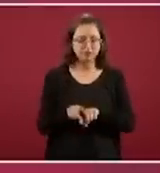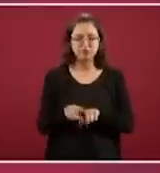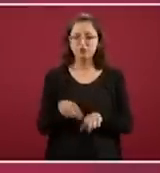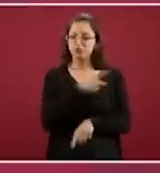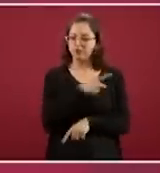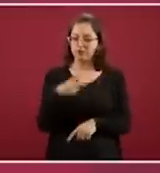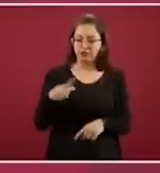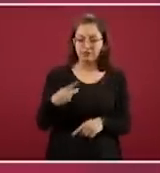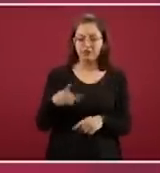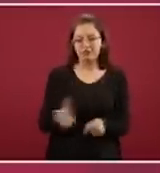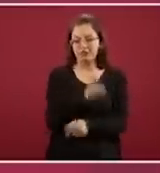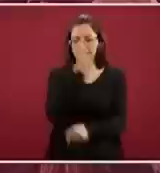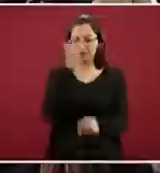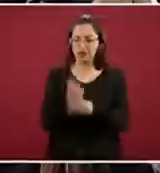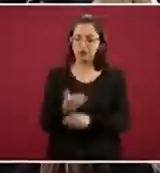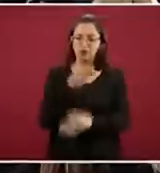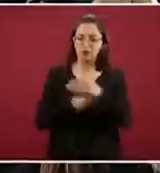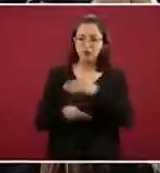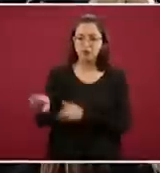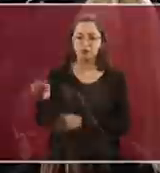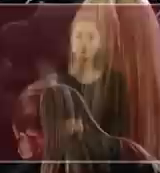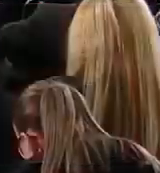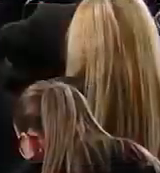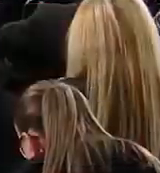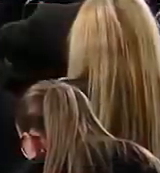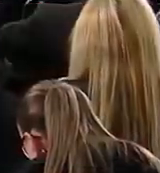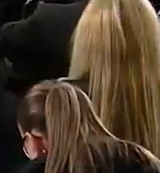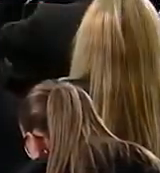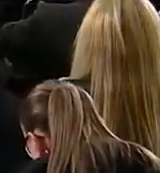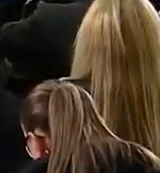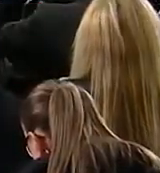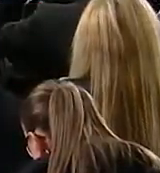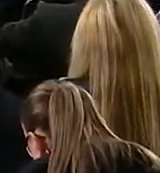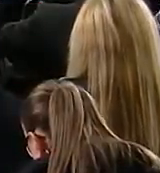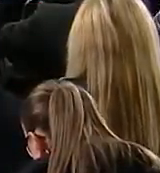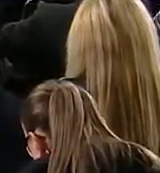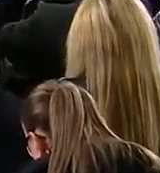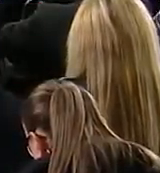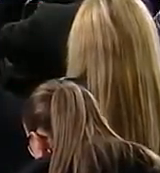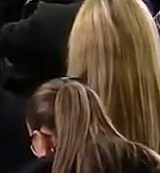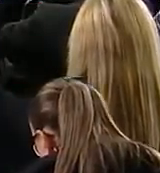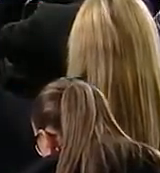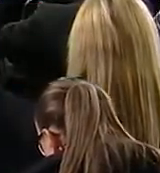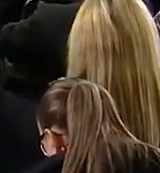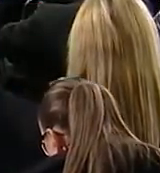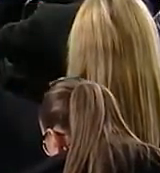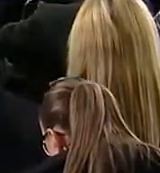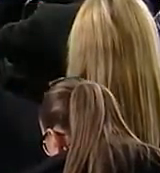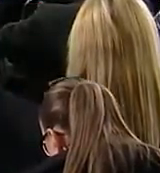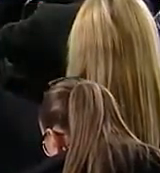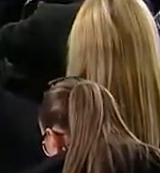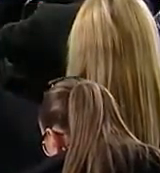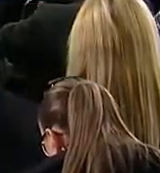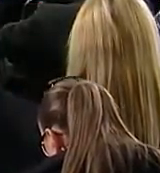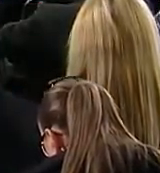llevarse al Senado de la República y formalizarse. Y